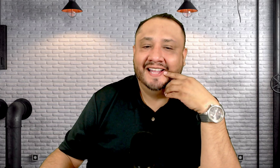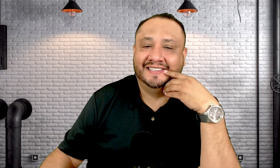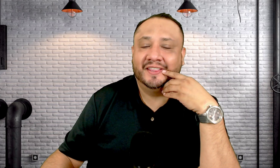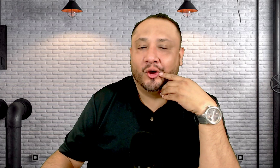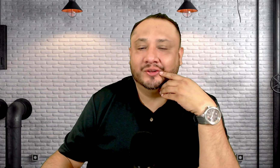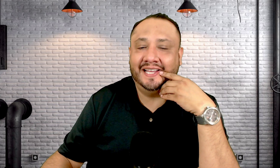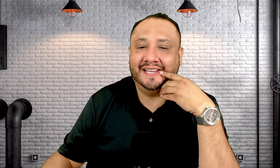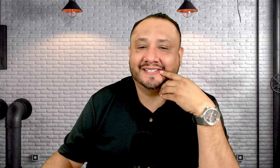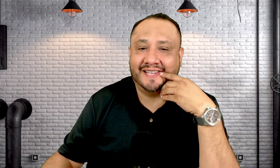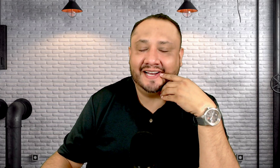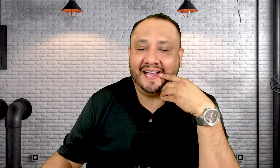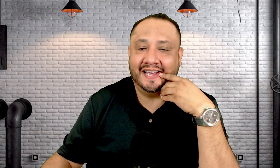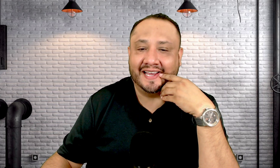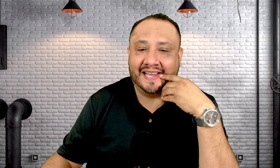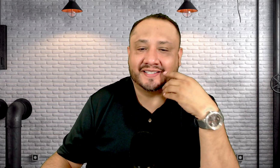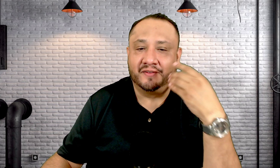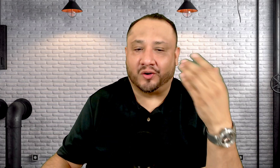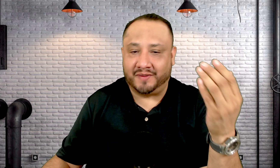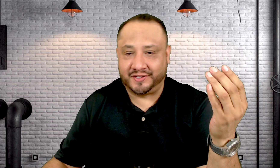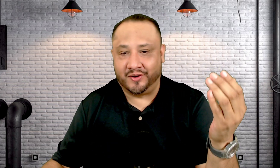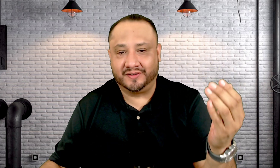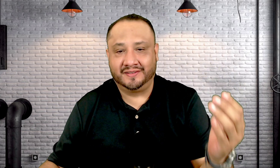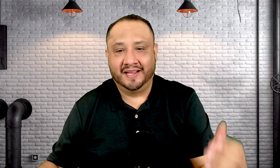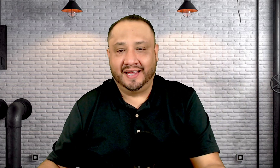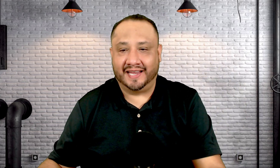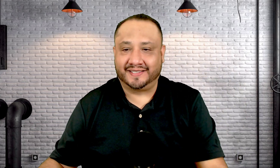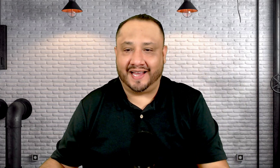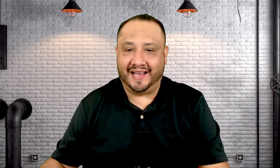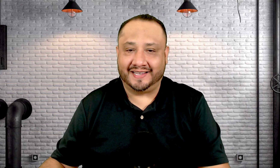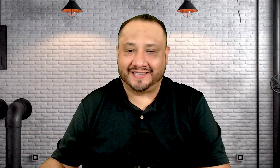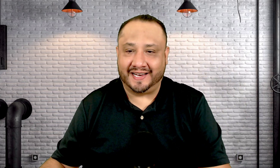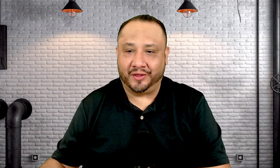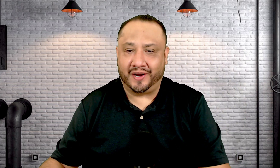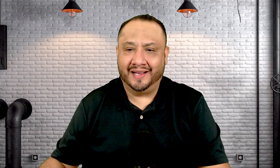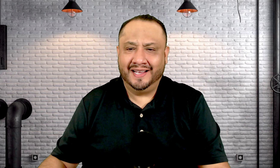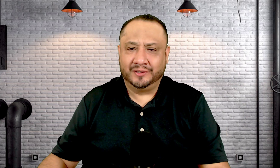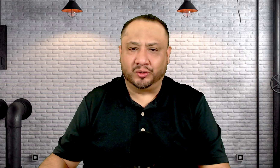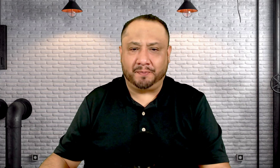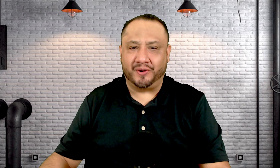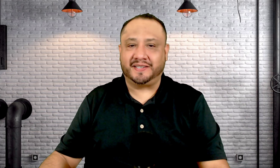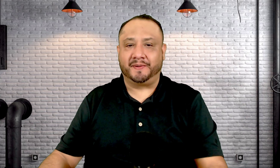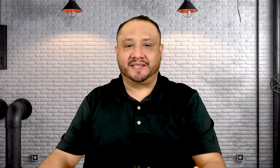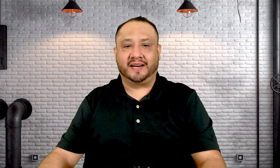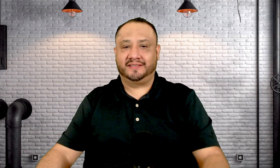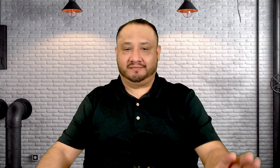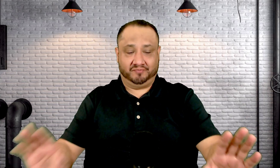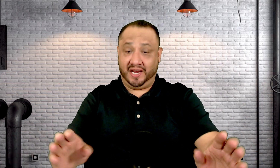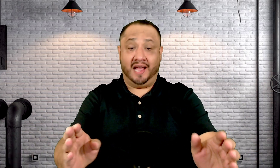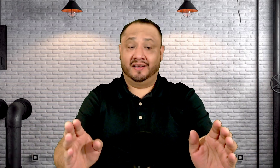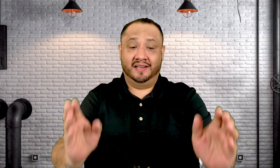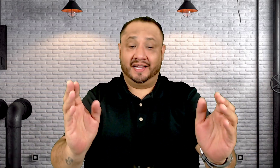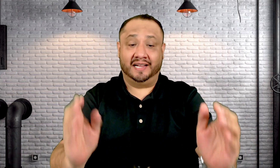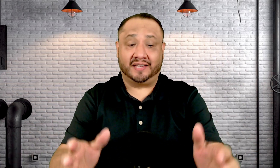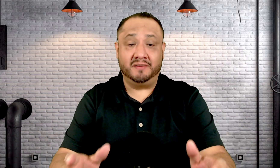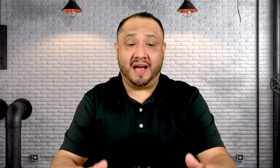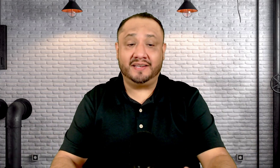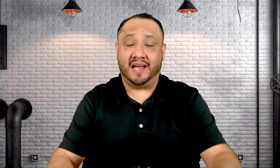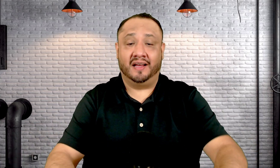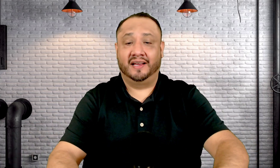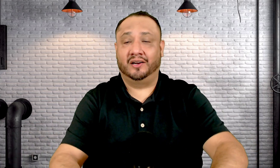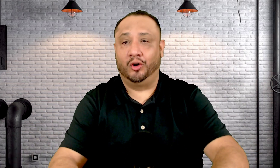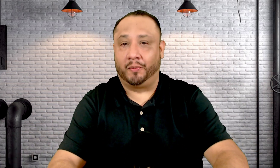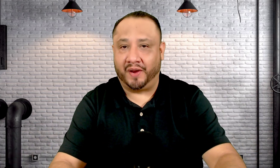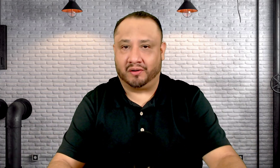presidente. ¿De dónde saca esa información esta senadora? Tú te pones a pensar, ya, el Tren